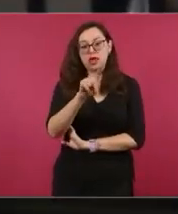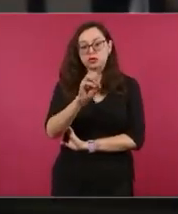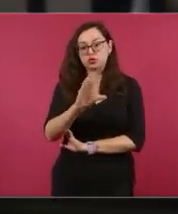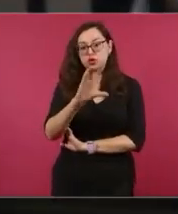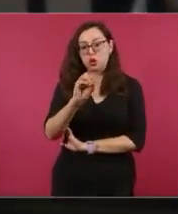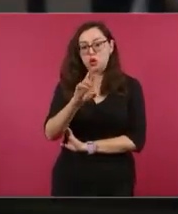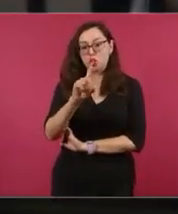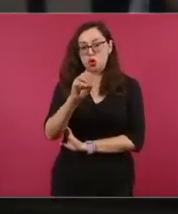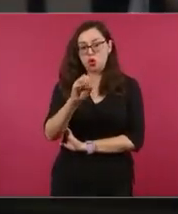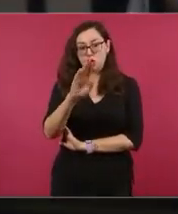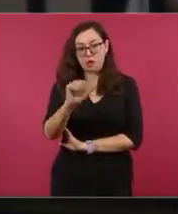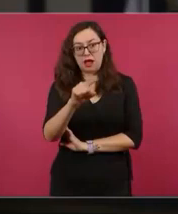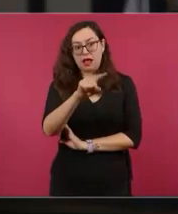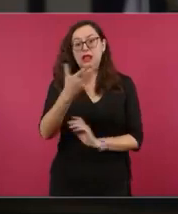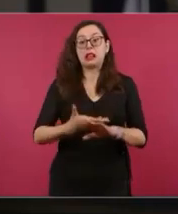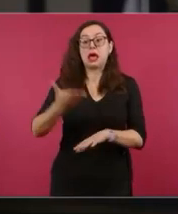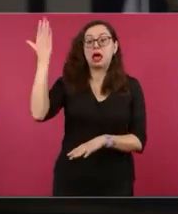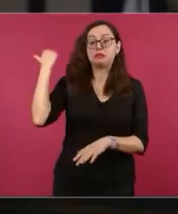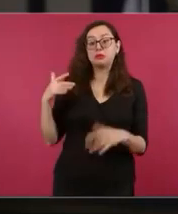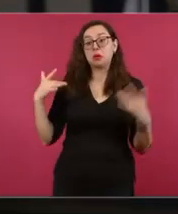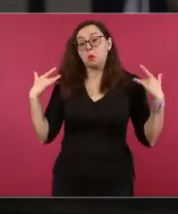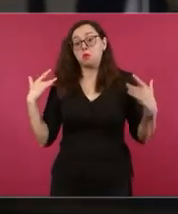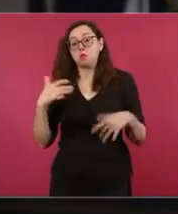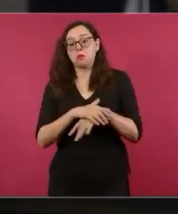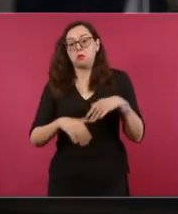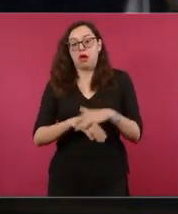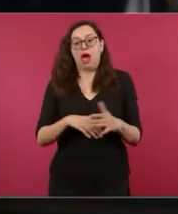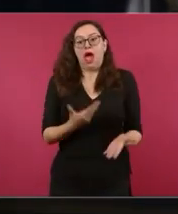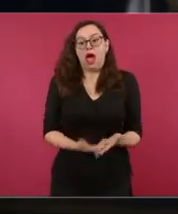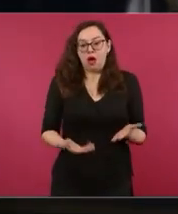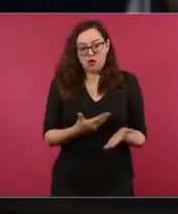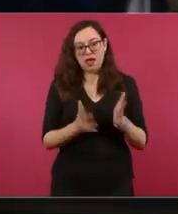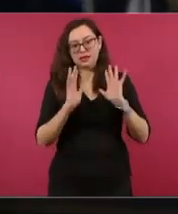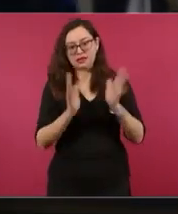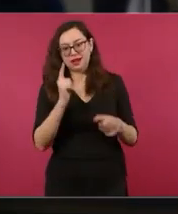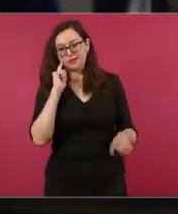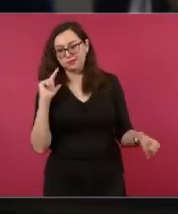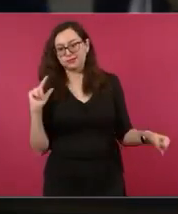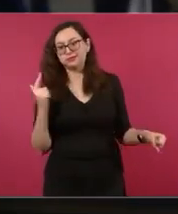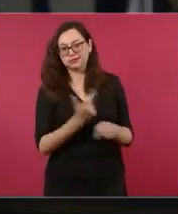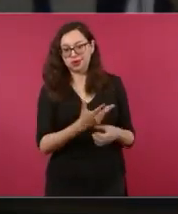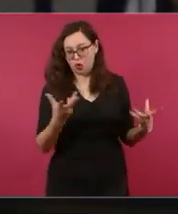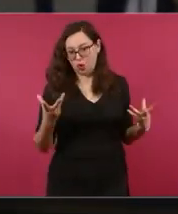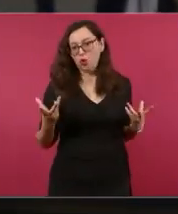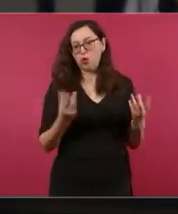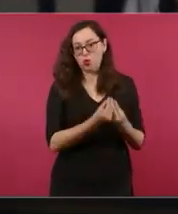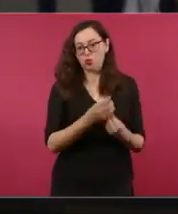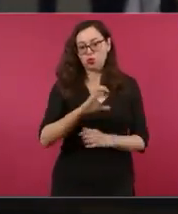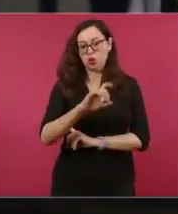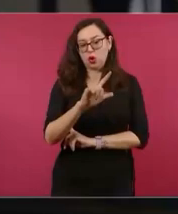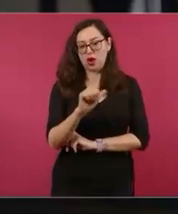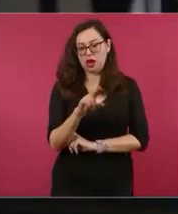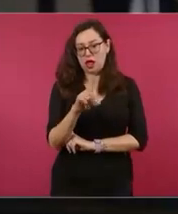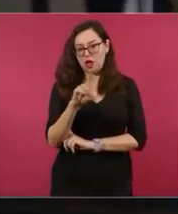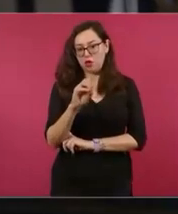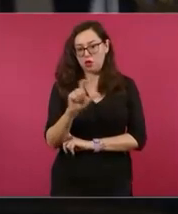aliado de Claudio X González Guajardo. Incluso fue el único orador de la Marea Rosa el 18 de febrero de este